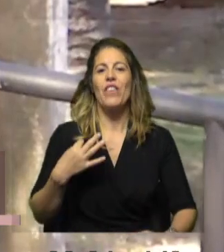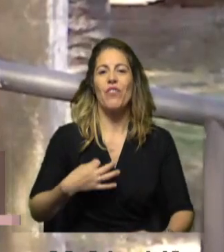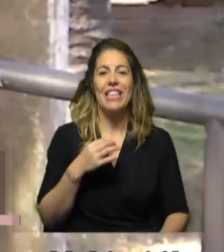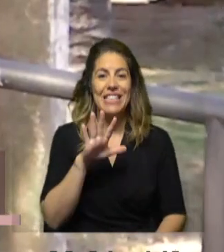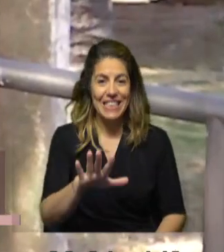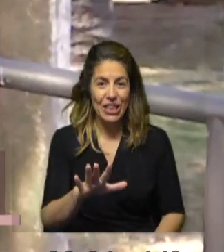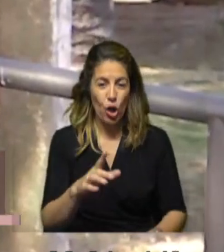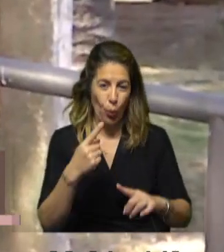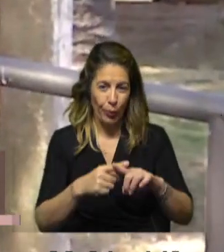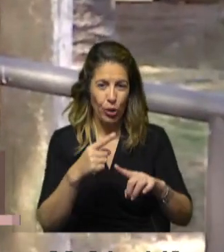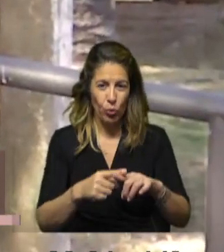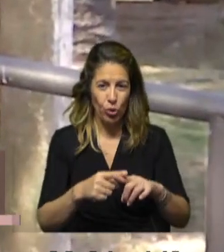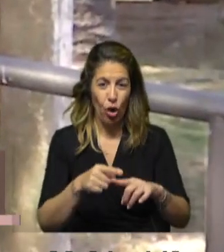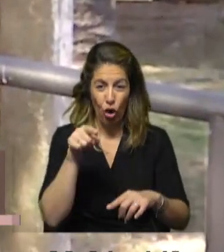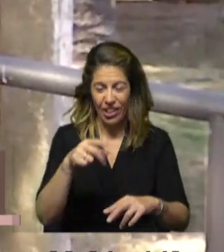artritis,